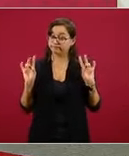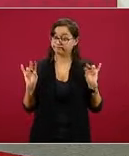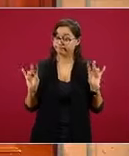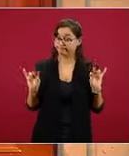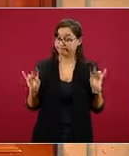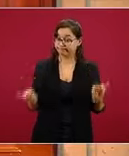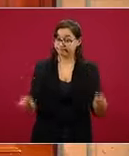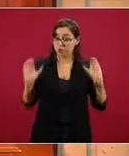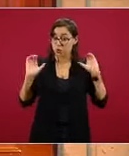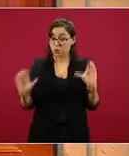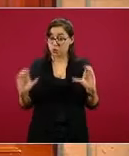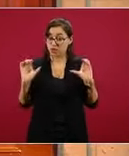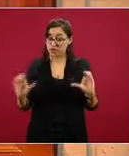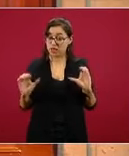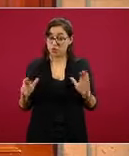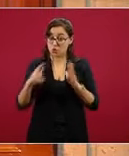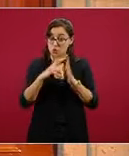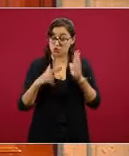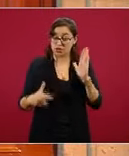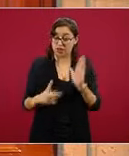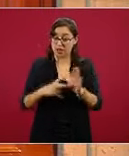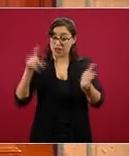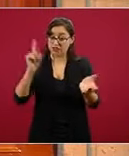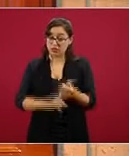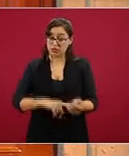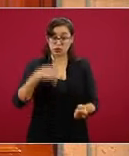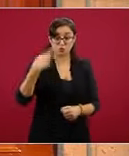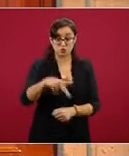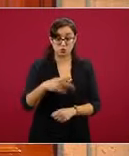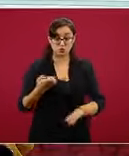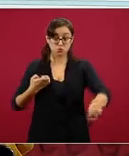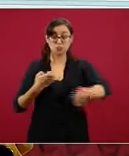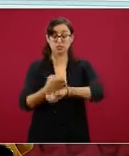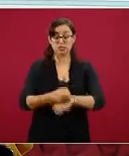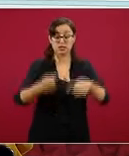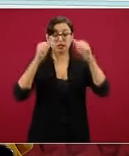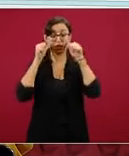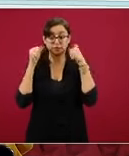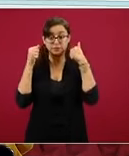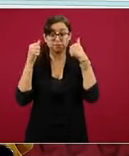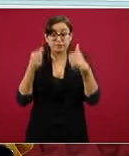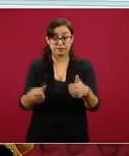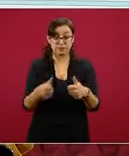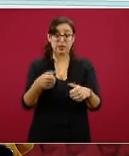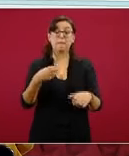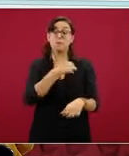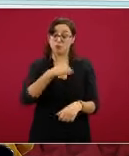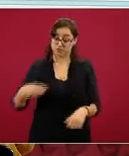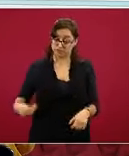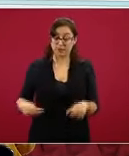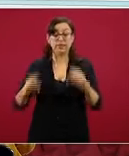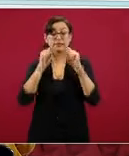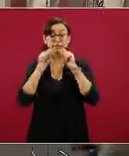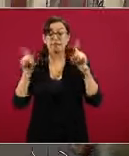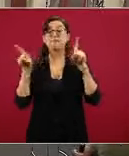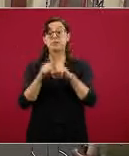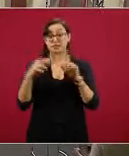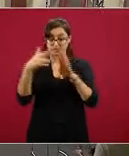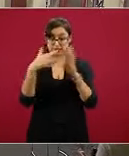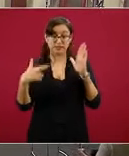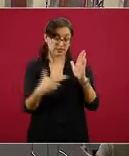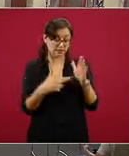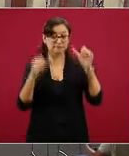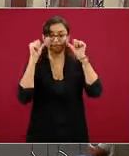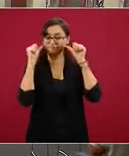las indicaciones que sus autoridades sanitarias en los diferentes niveles, tanto estatales como municipales, van a estar generando